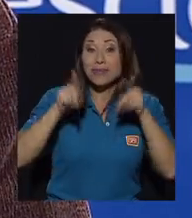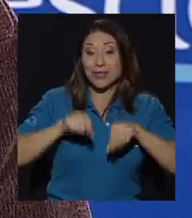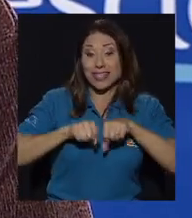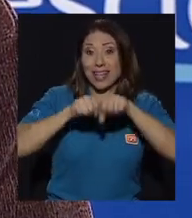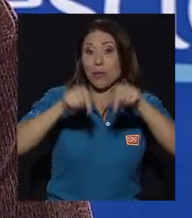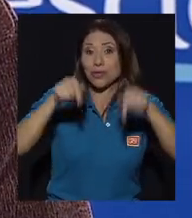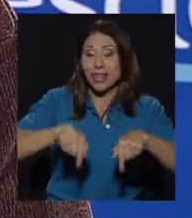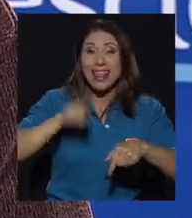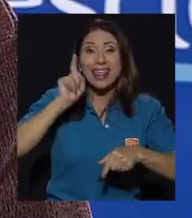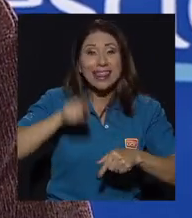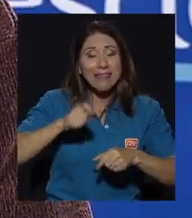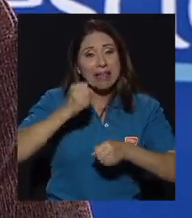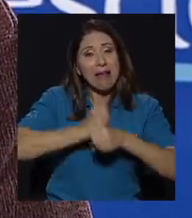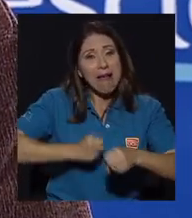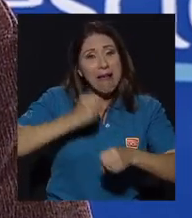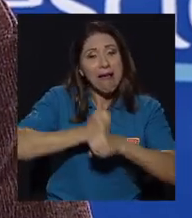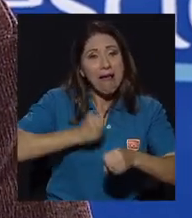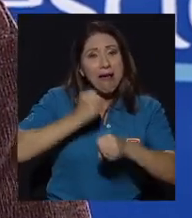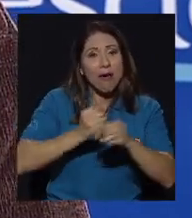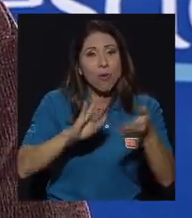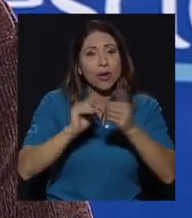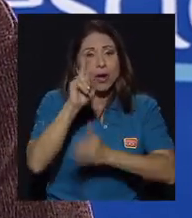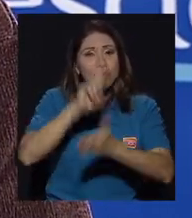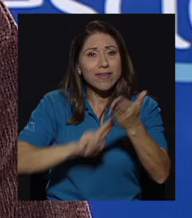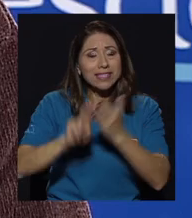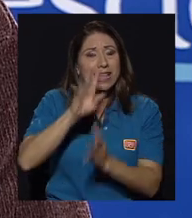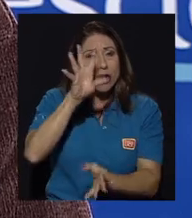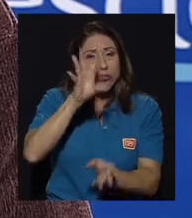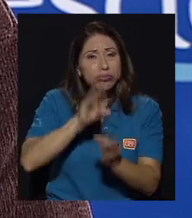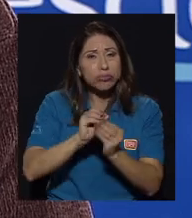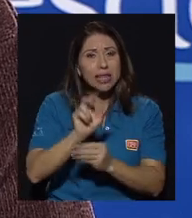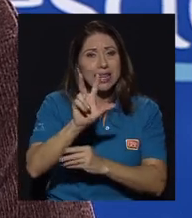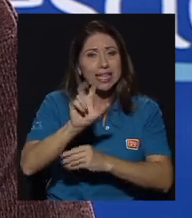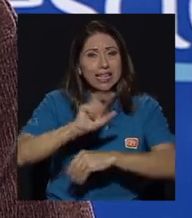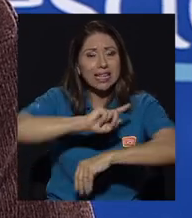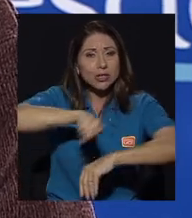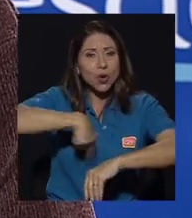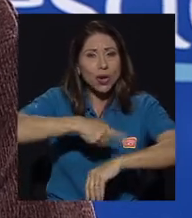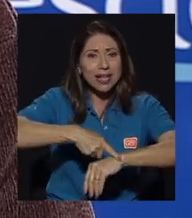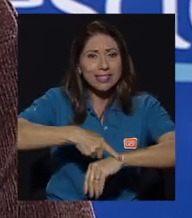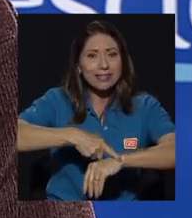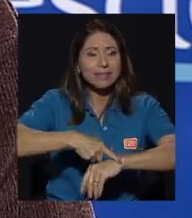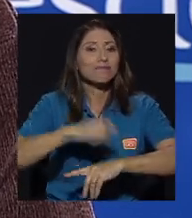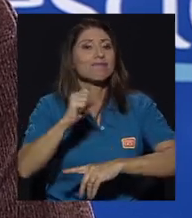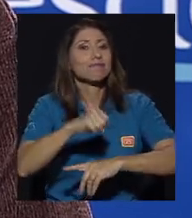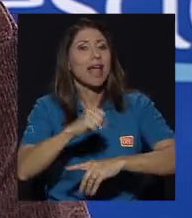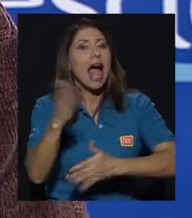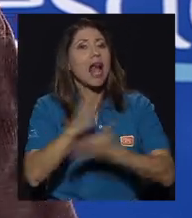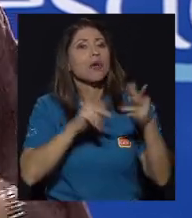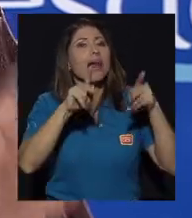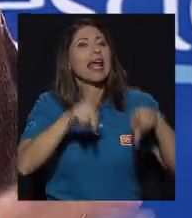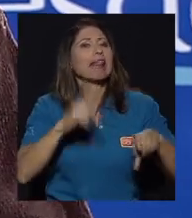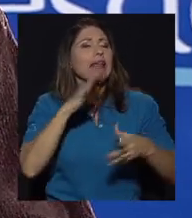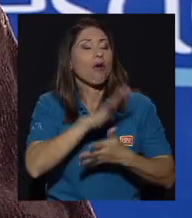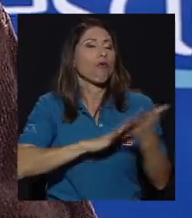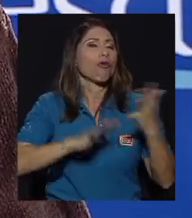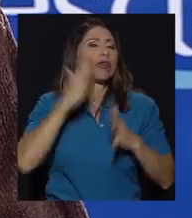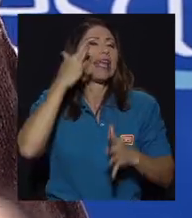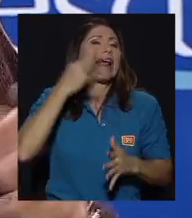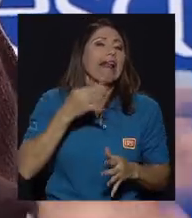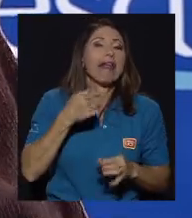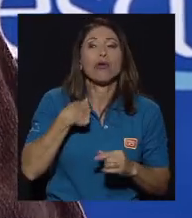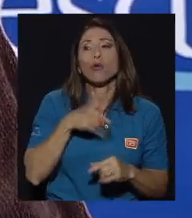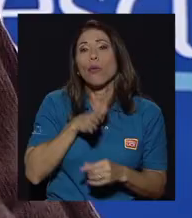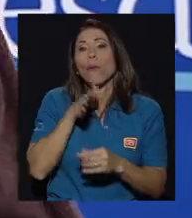300 horas de trabajo comunal universitarios y queremos graduarnos si hay gente que lo confunde un poco con ir y ayudar y